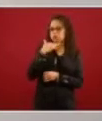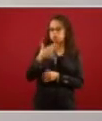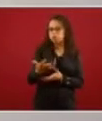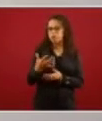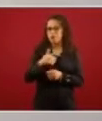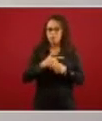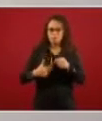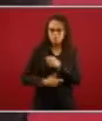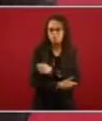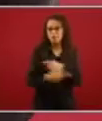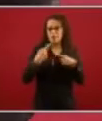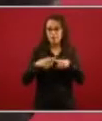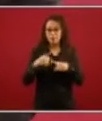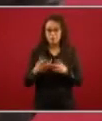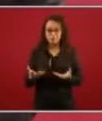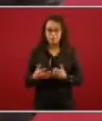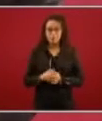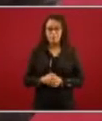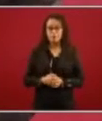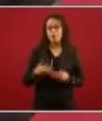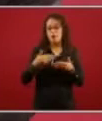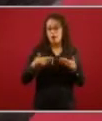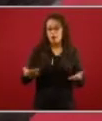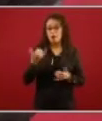el que ya no se condonan los impuestos,